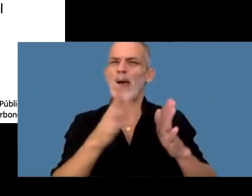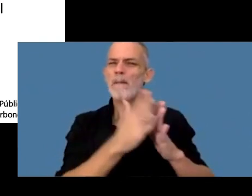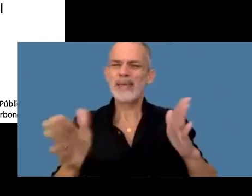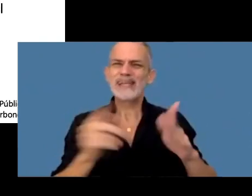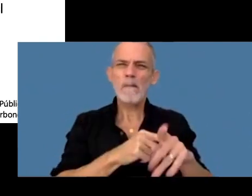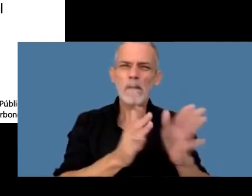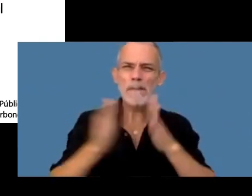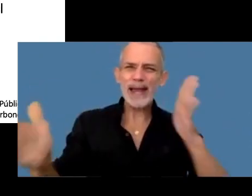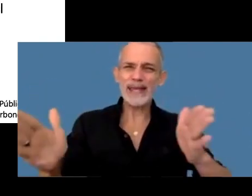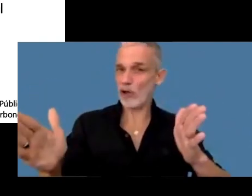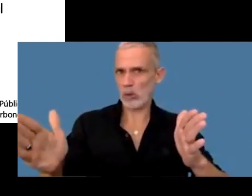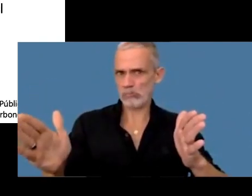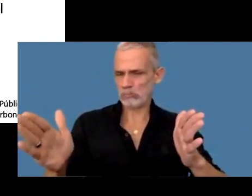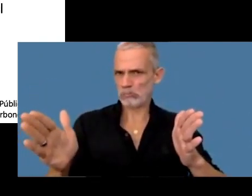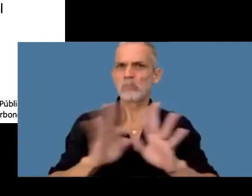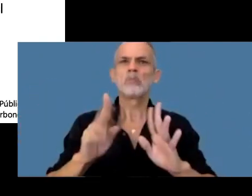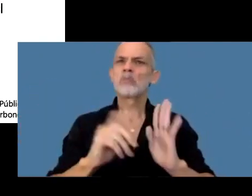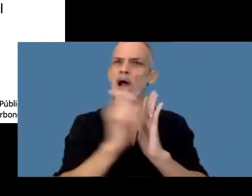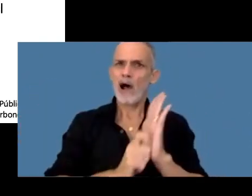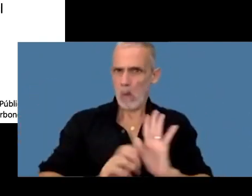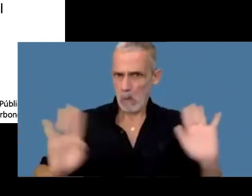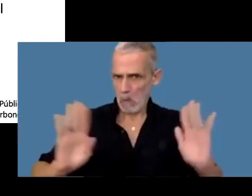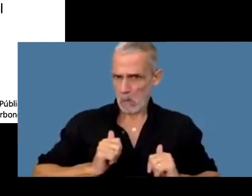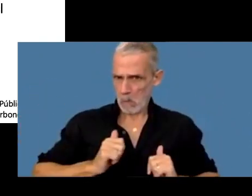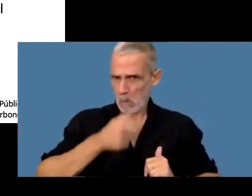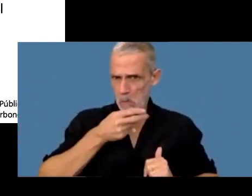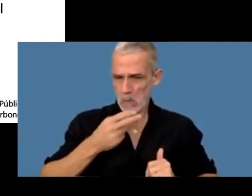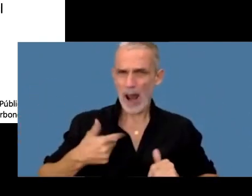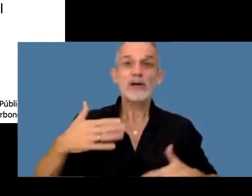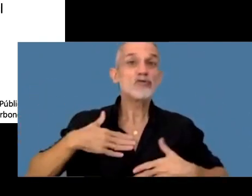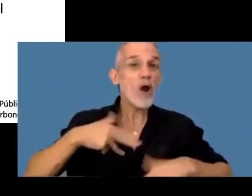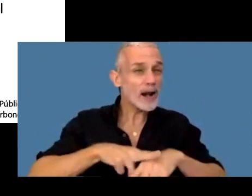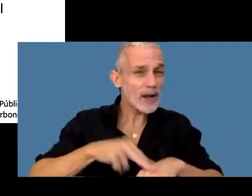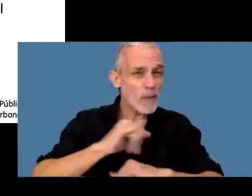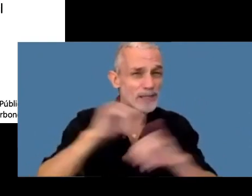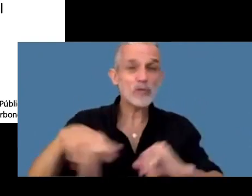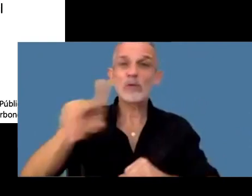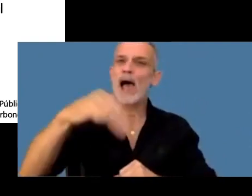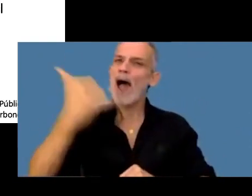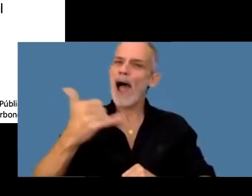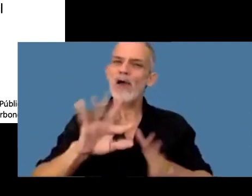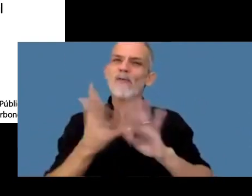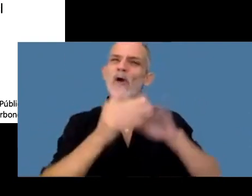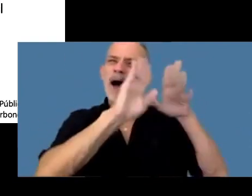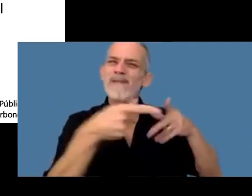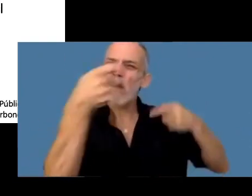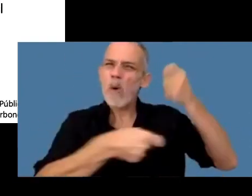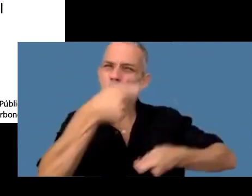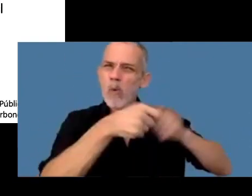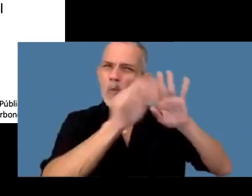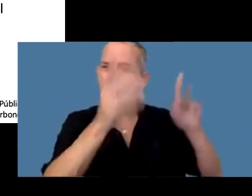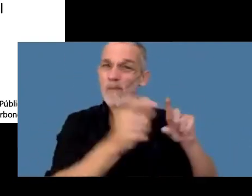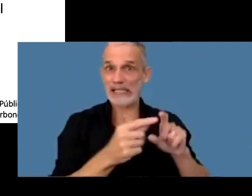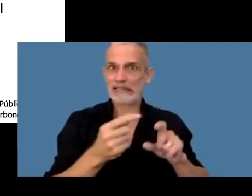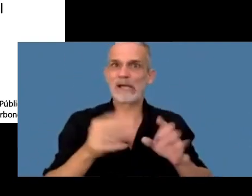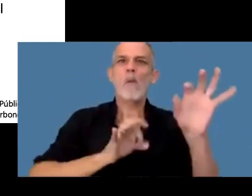y muchos no lo han registrado a la fecha. Mi recomendación será, para los que tienen estructuras fiduciarias, que pretendan registrar sus proyectos en el